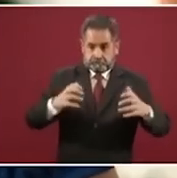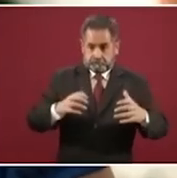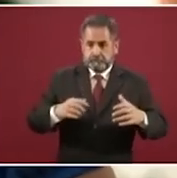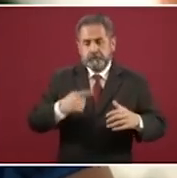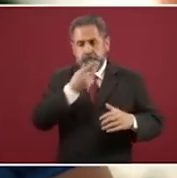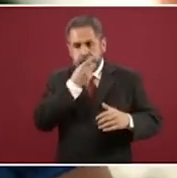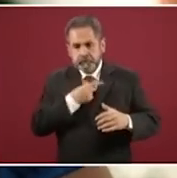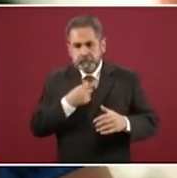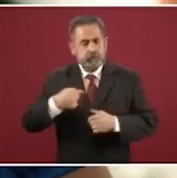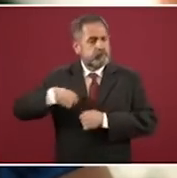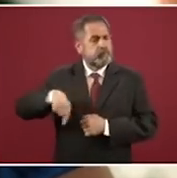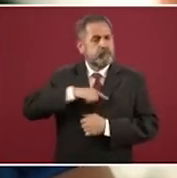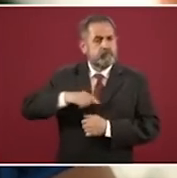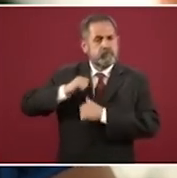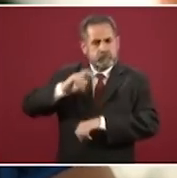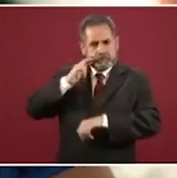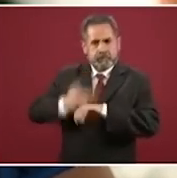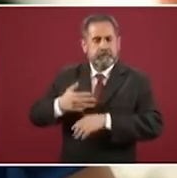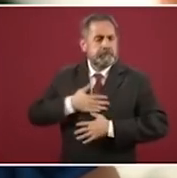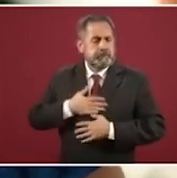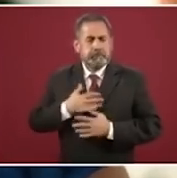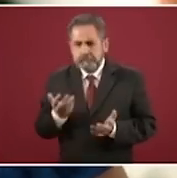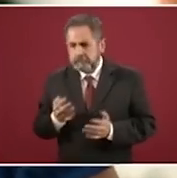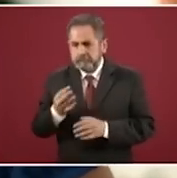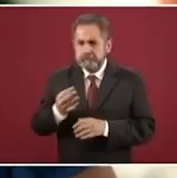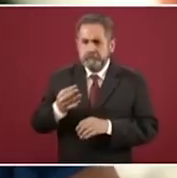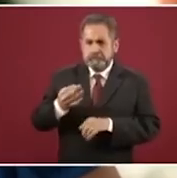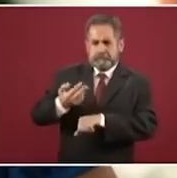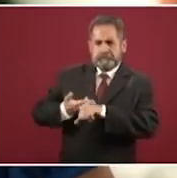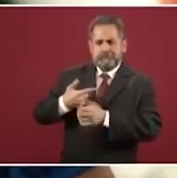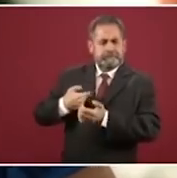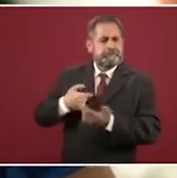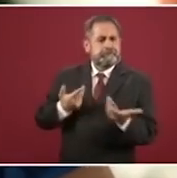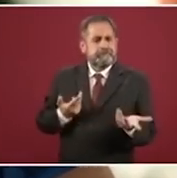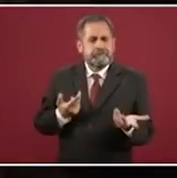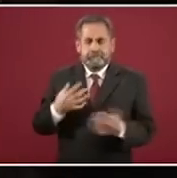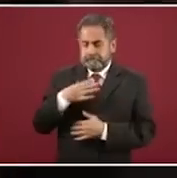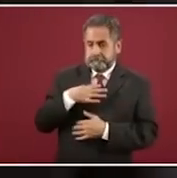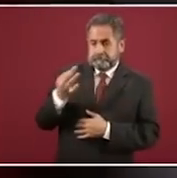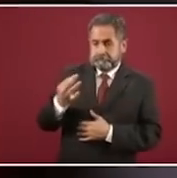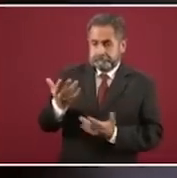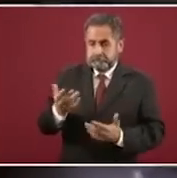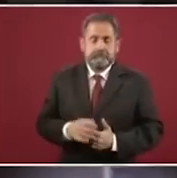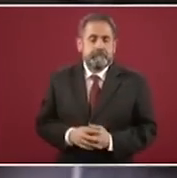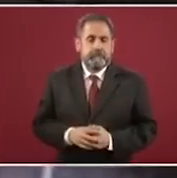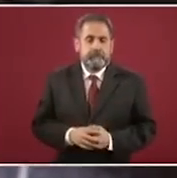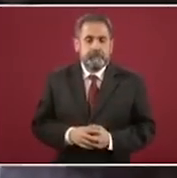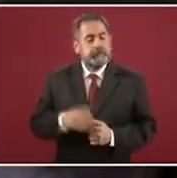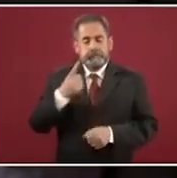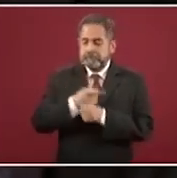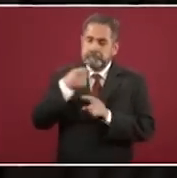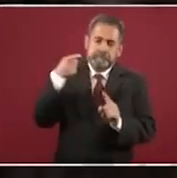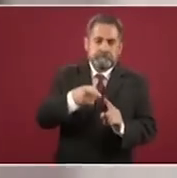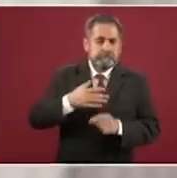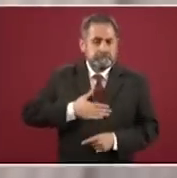nosotras íbamos a quedar. Y pues ya por eso nos nombraron. Como es el baño,